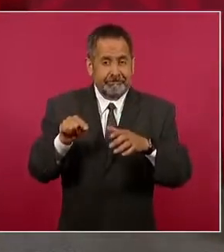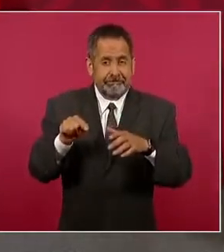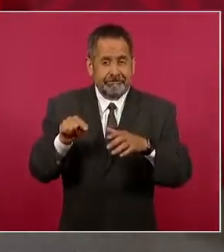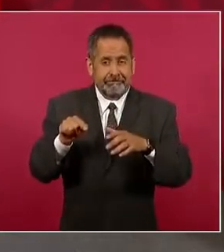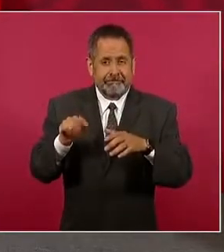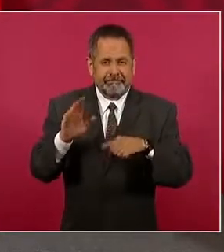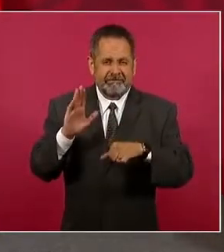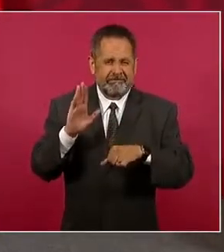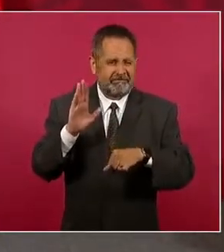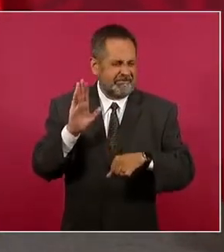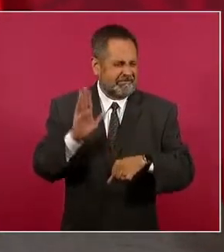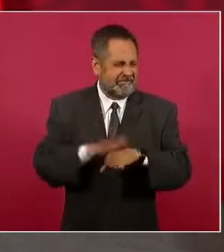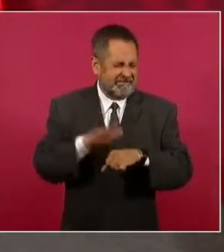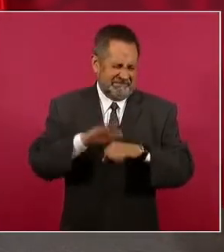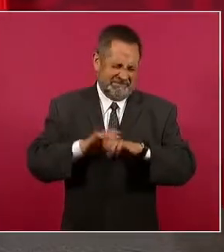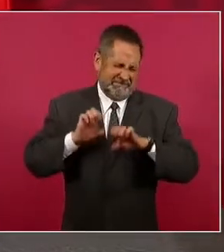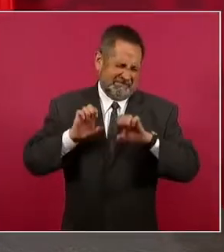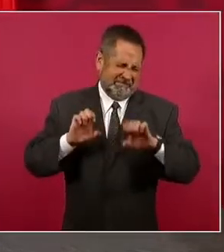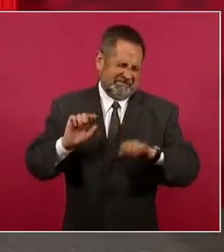más exclusivo